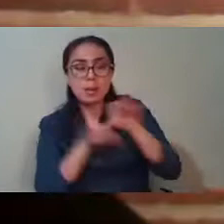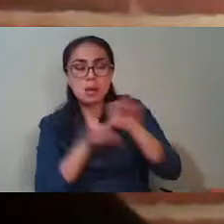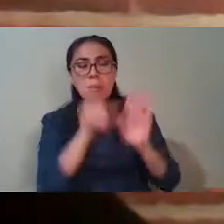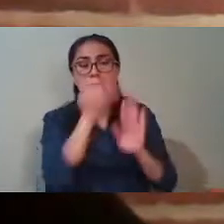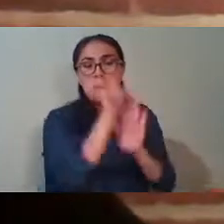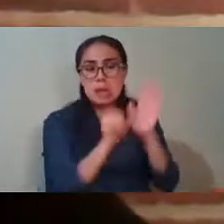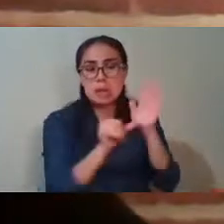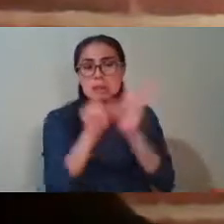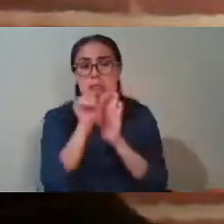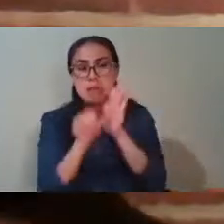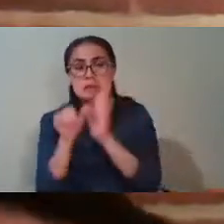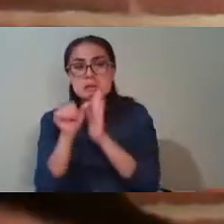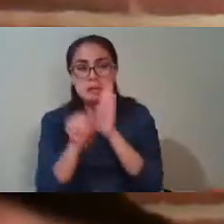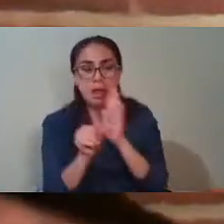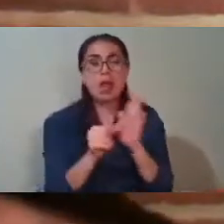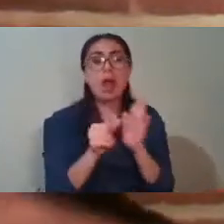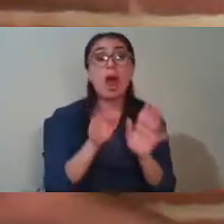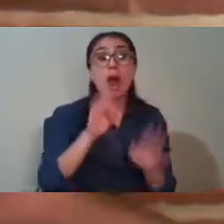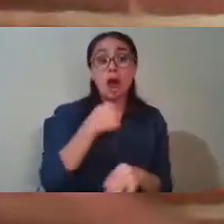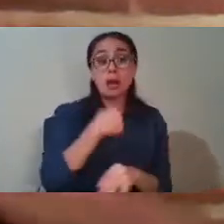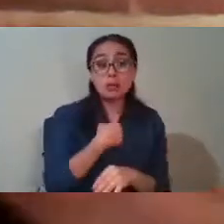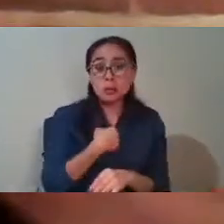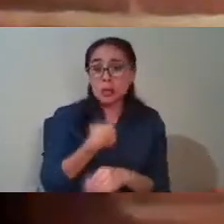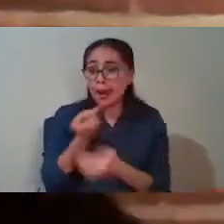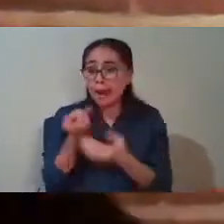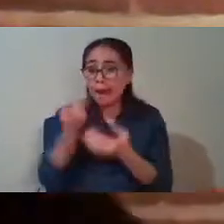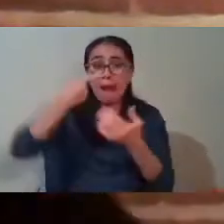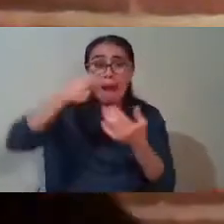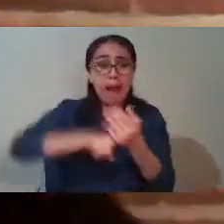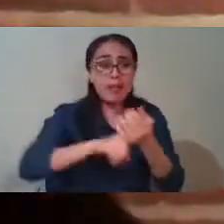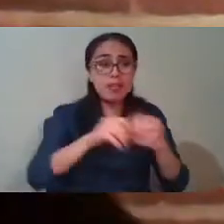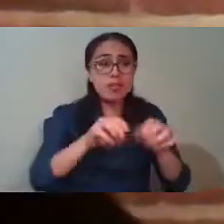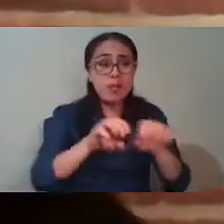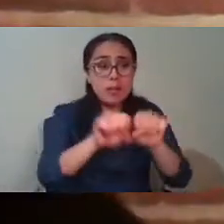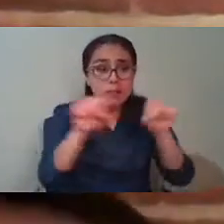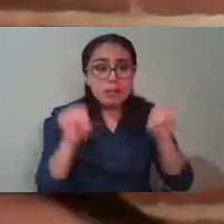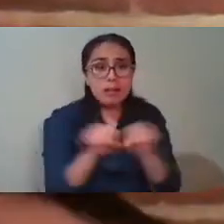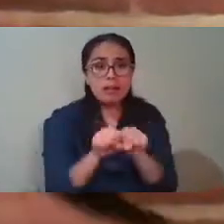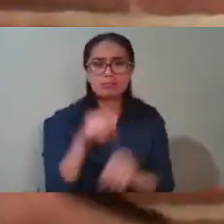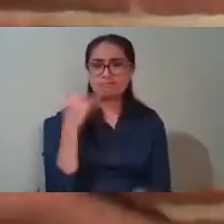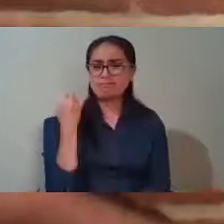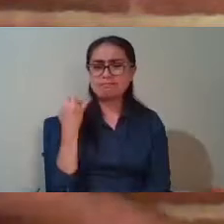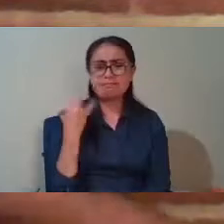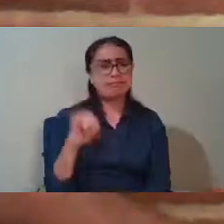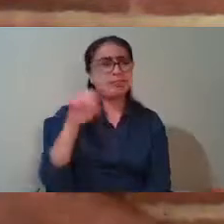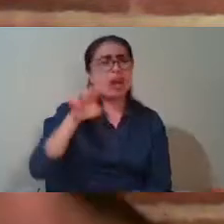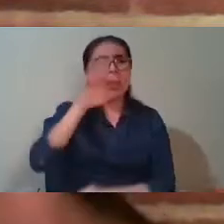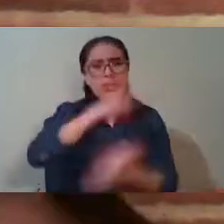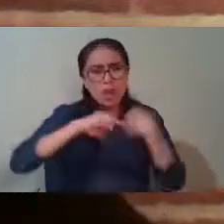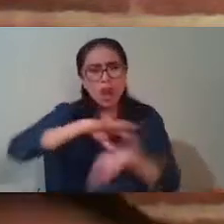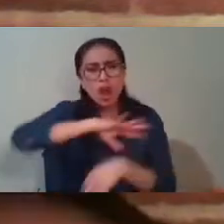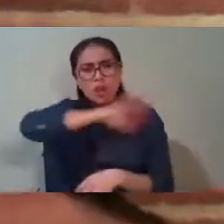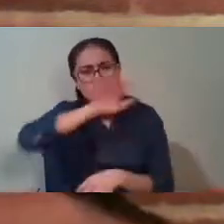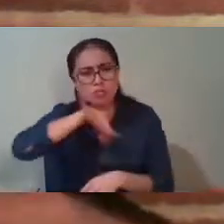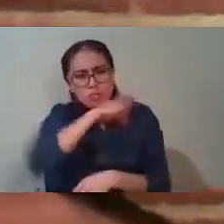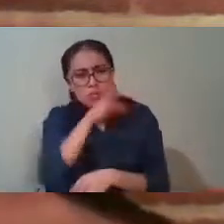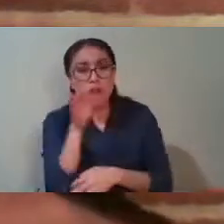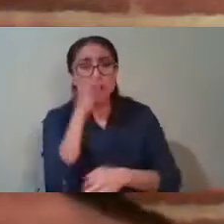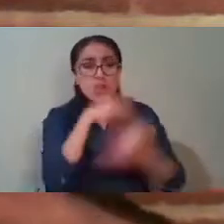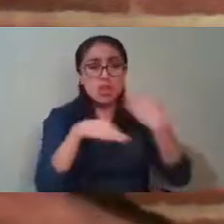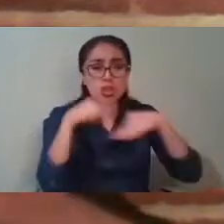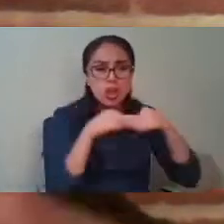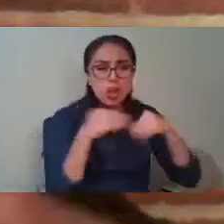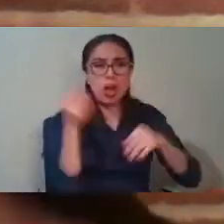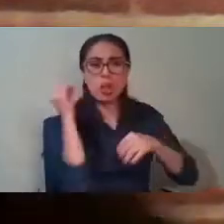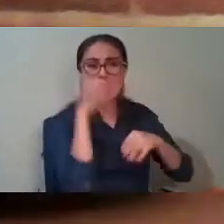mi estudio estaba mugriento, los ladrillos no sabíamos dónde ponerlo, cada vez que había que